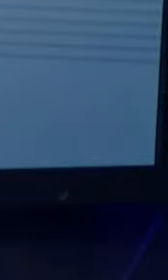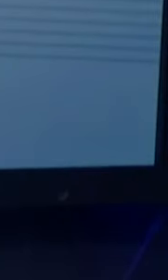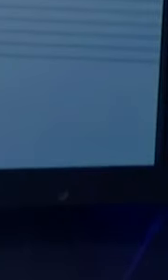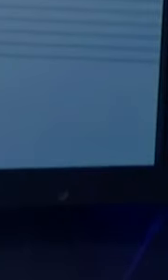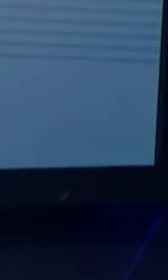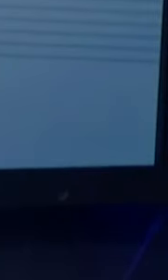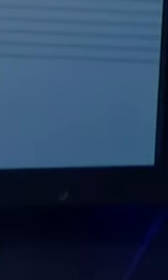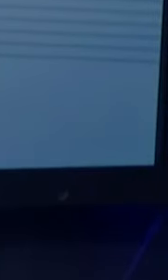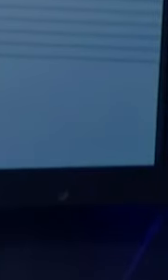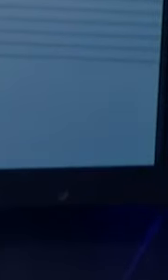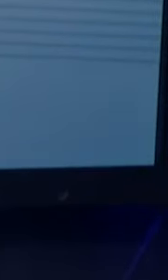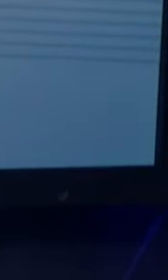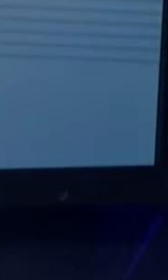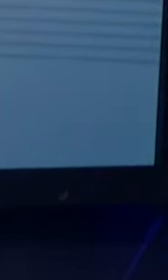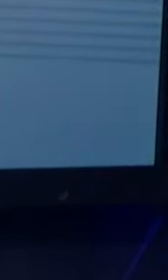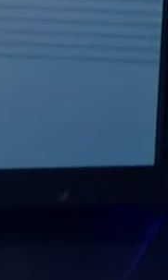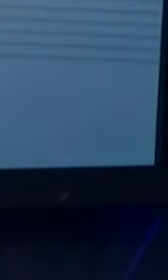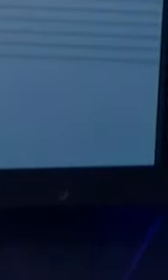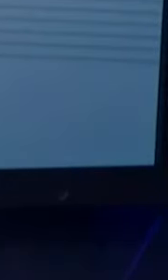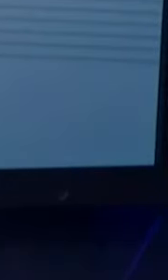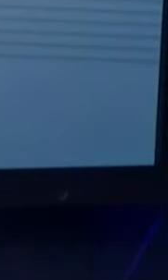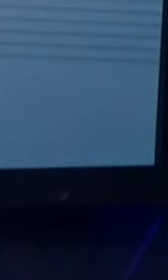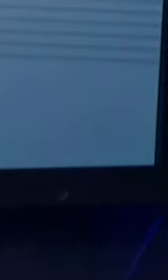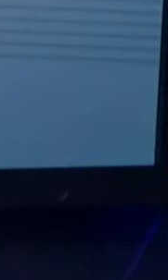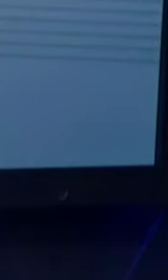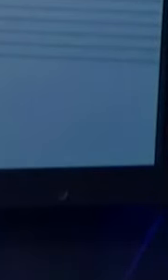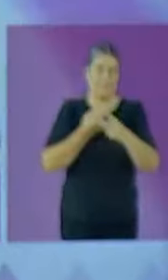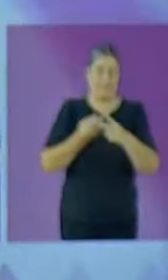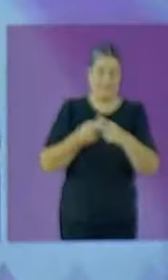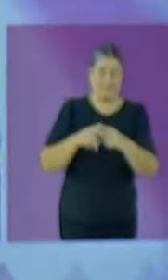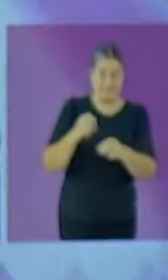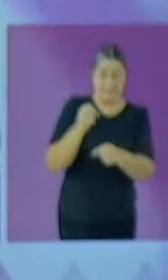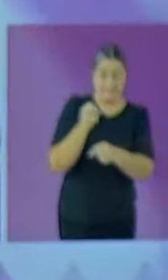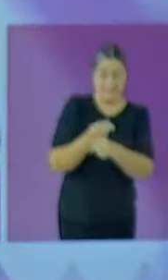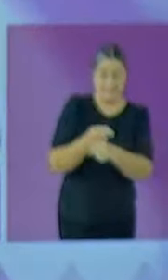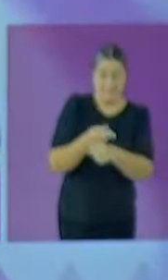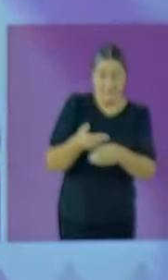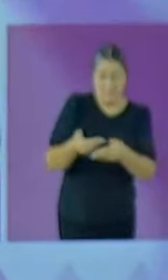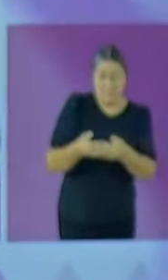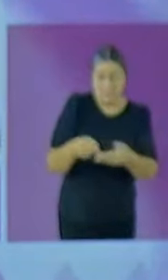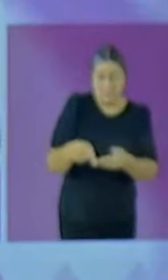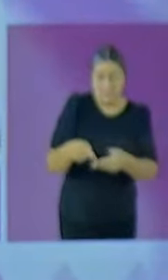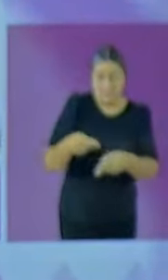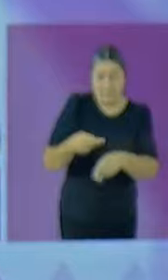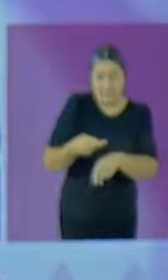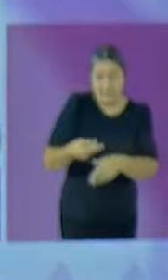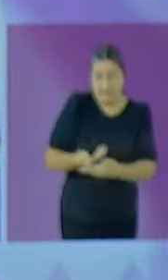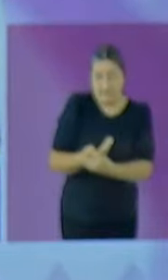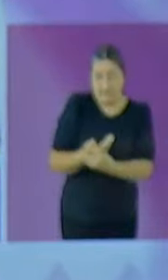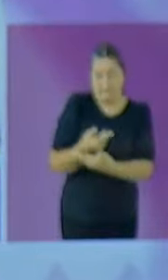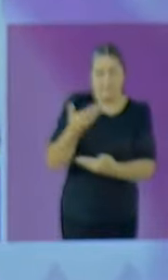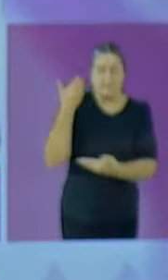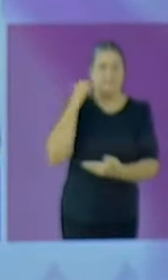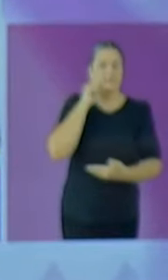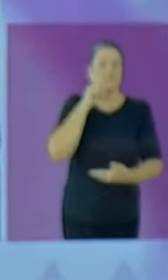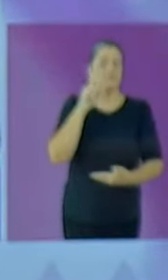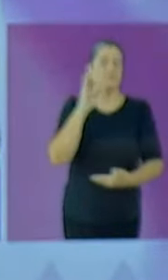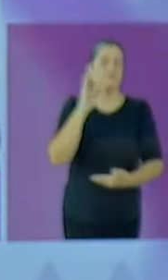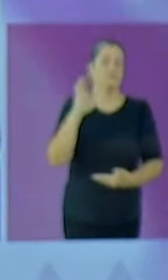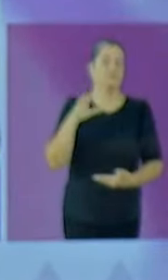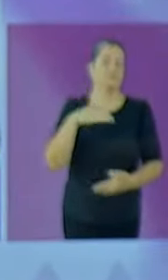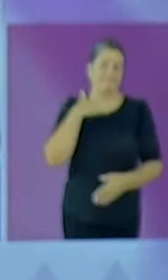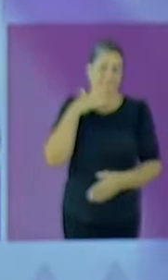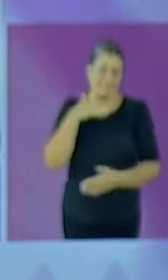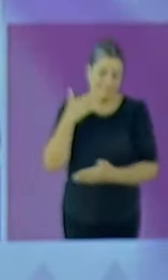por qué Claudia Sheinbaum es la mejor opción. Gaby. Debatimos dos proyectos de país. El país